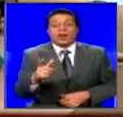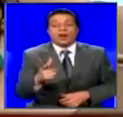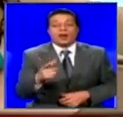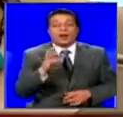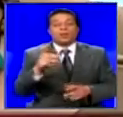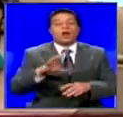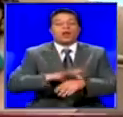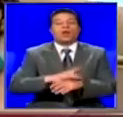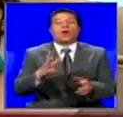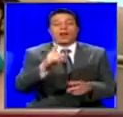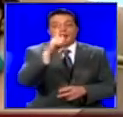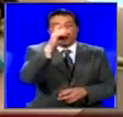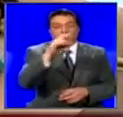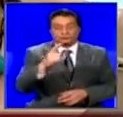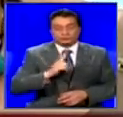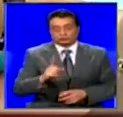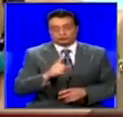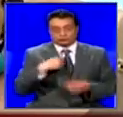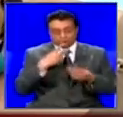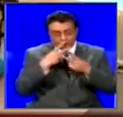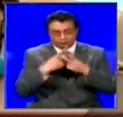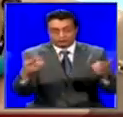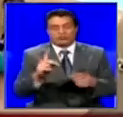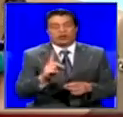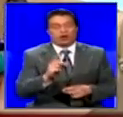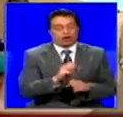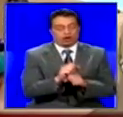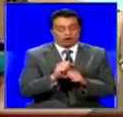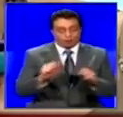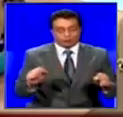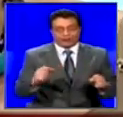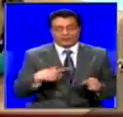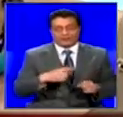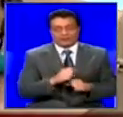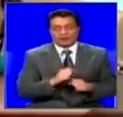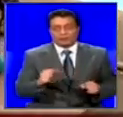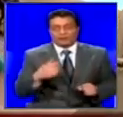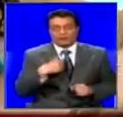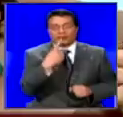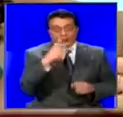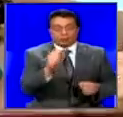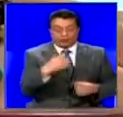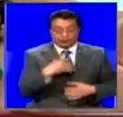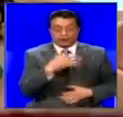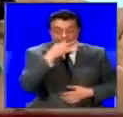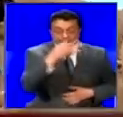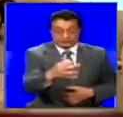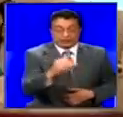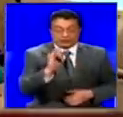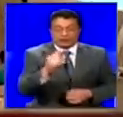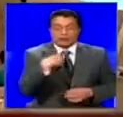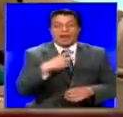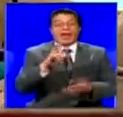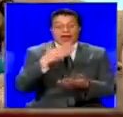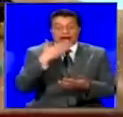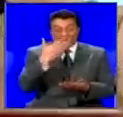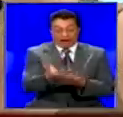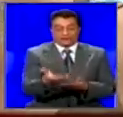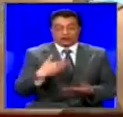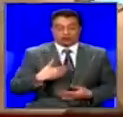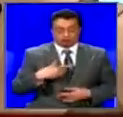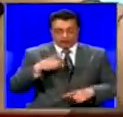a hacer una delación de esto. Yo pongo a disposición de la sociedad mi testimonio.